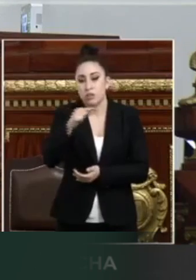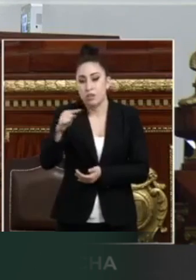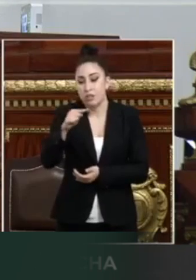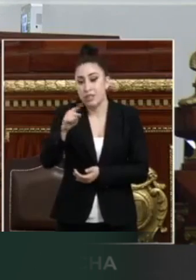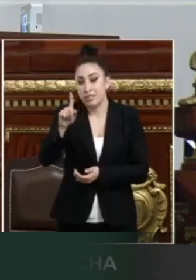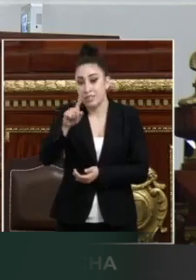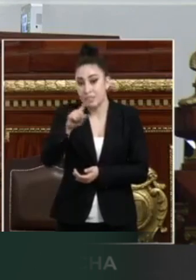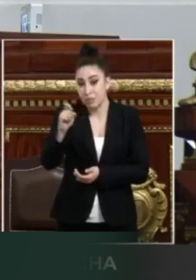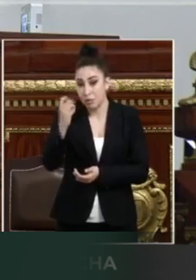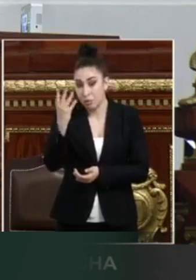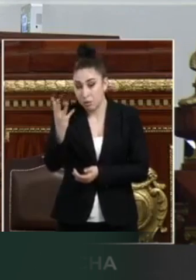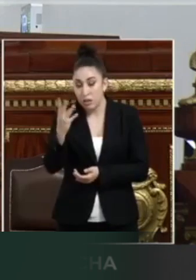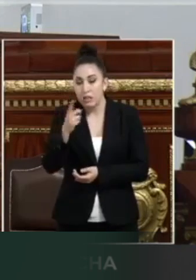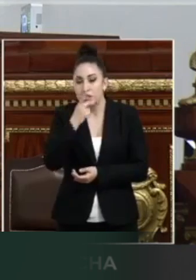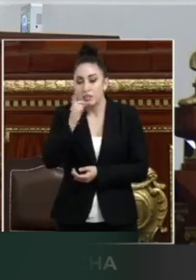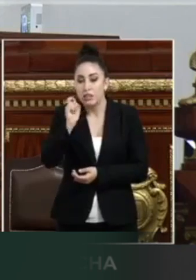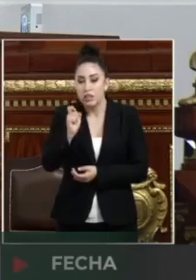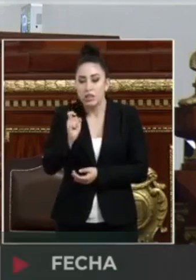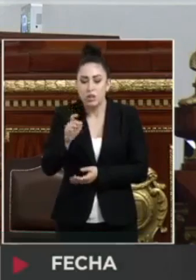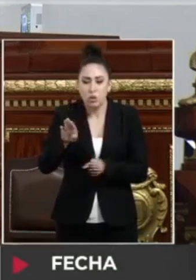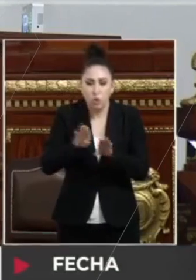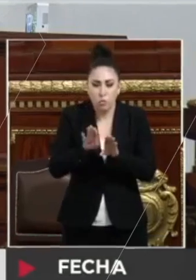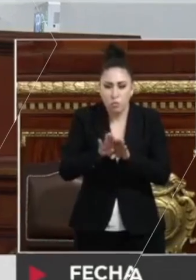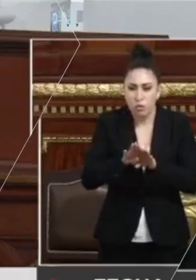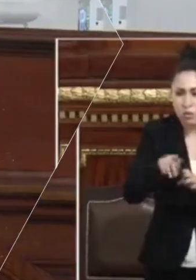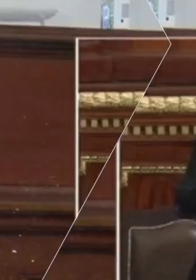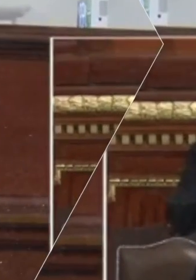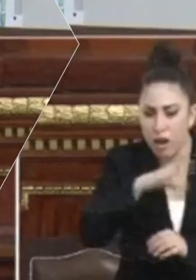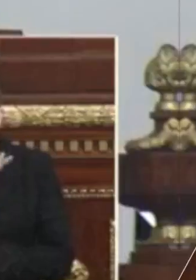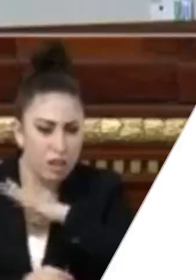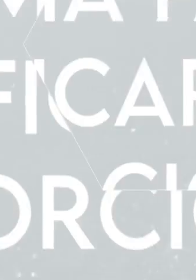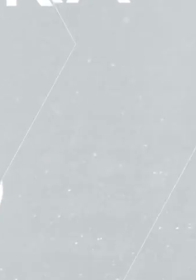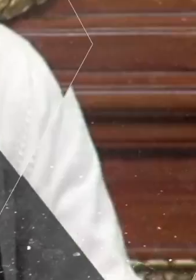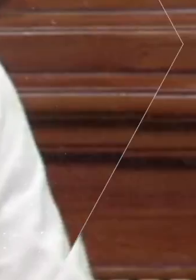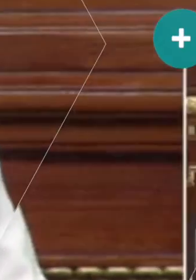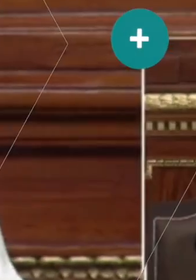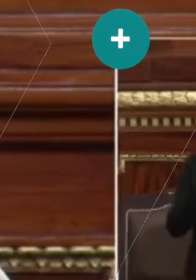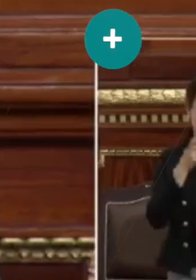Comisión de Administración y Procuración de Justicia.